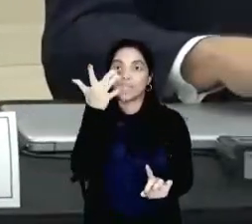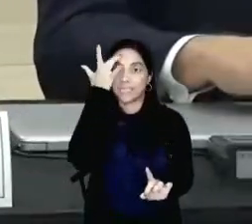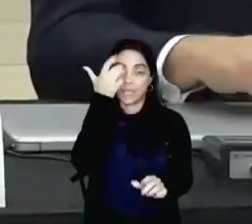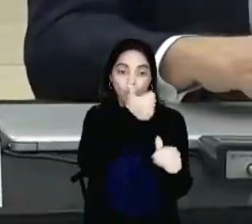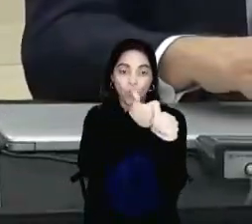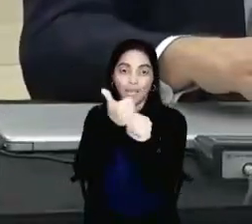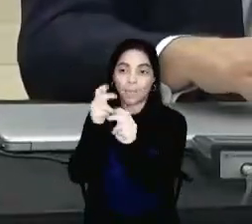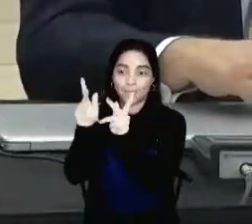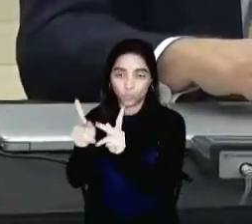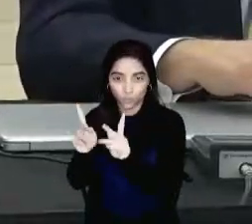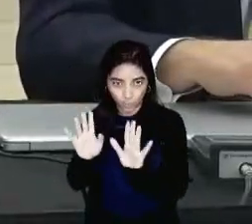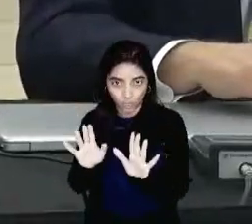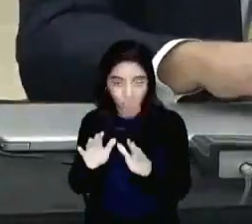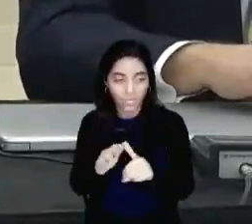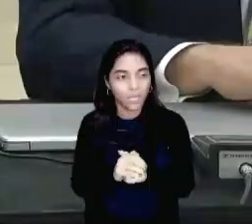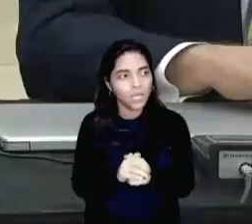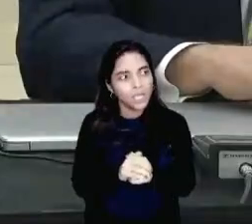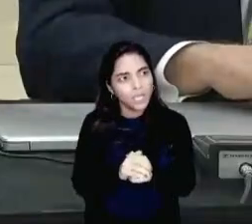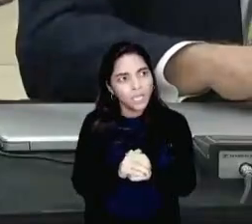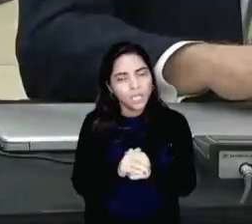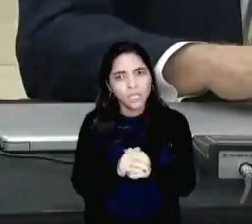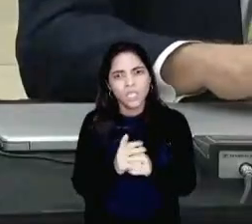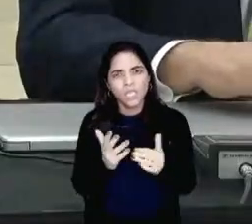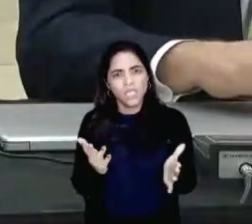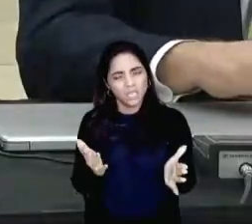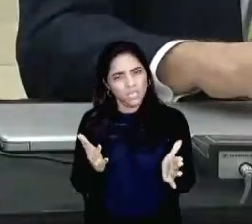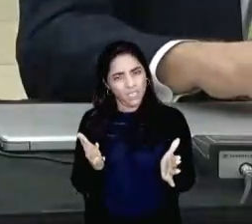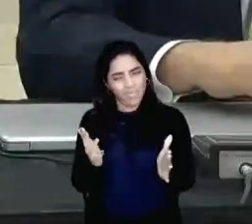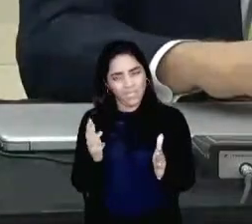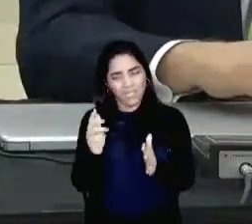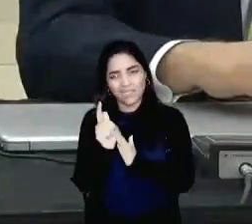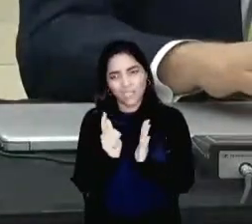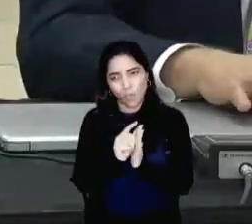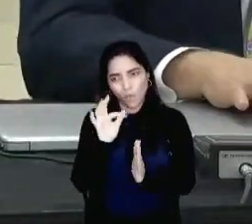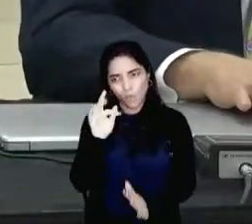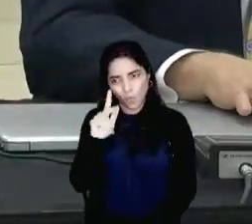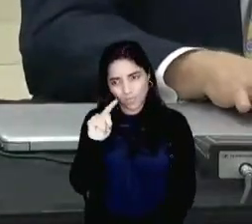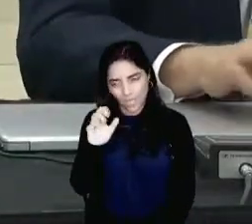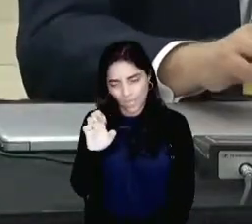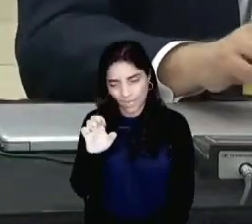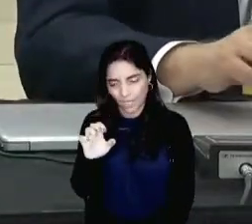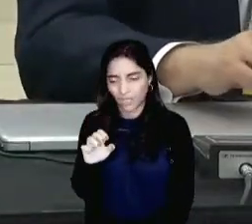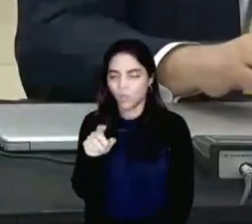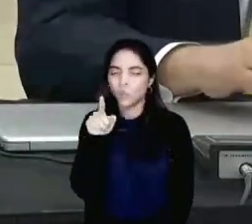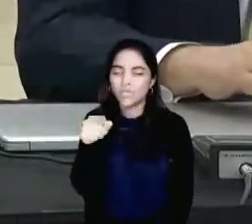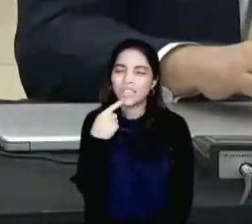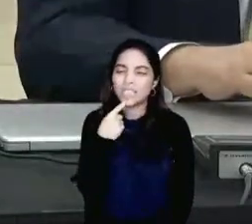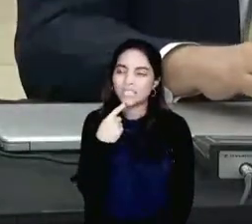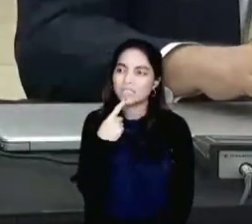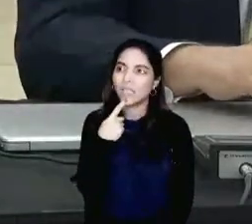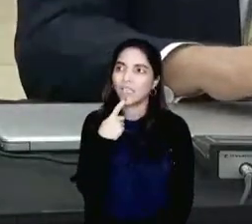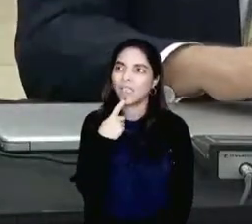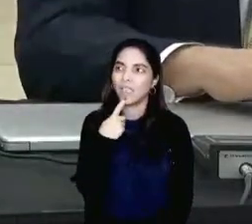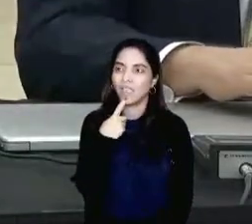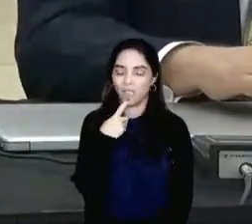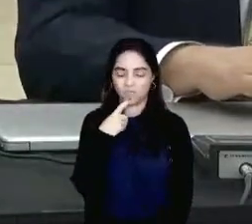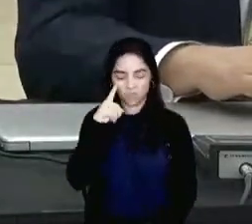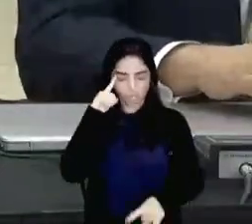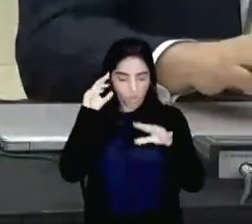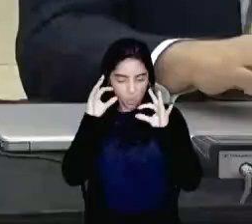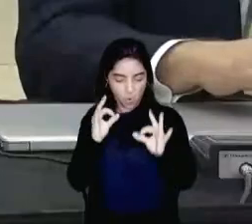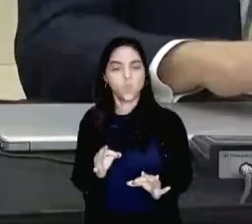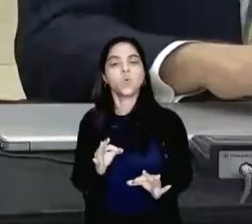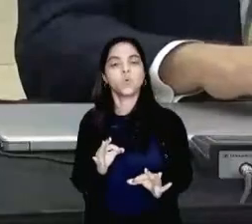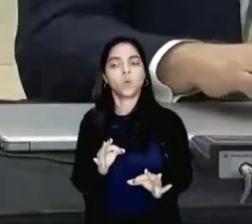persona y licenciado fontané usted menciona con con convicción y